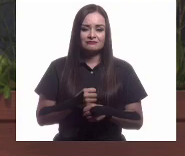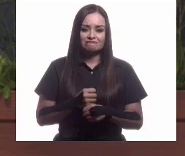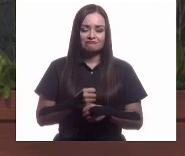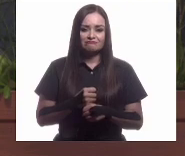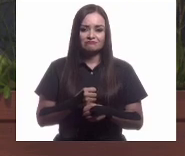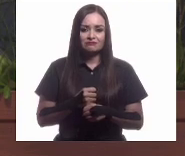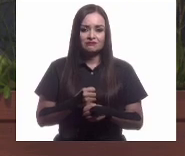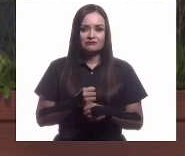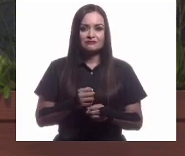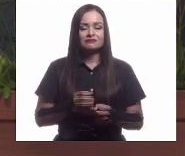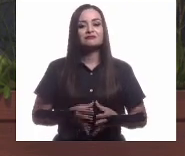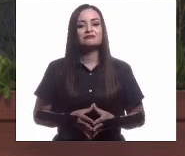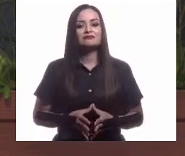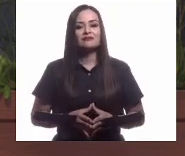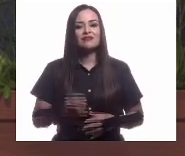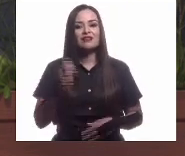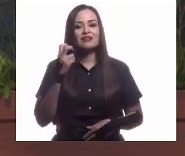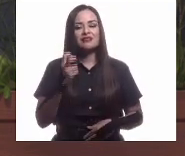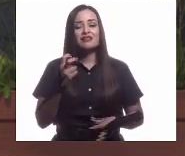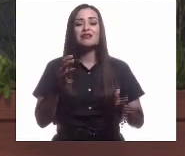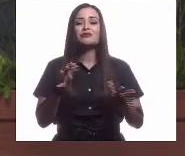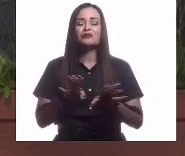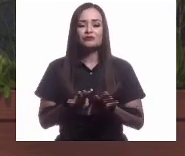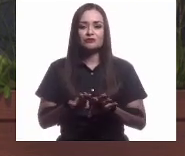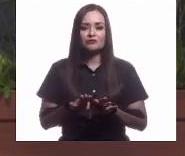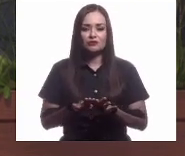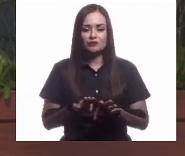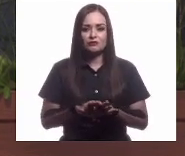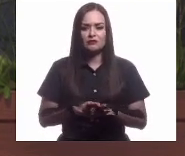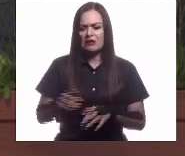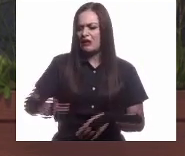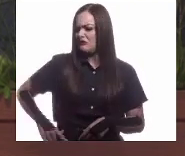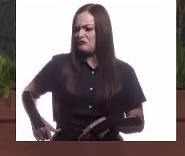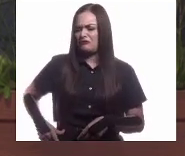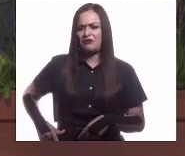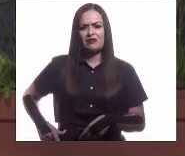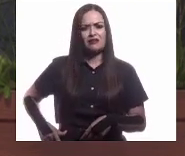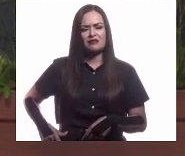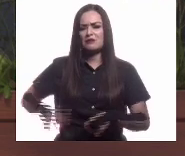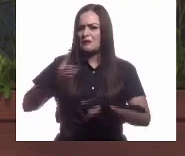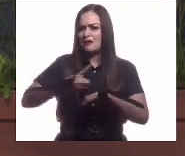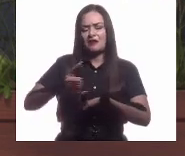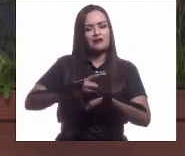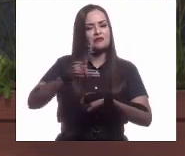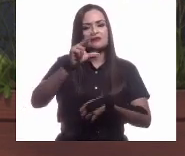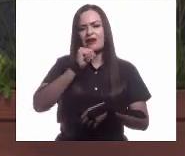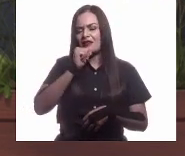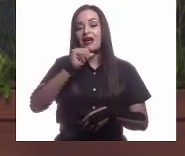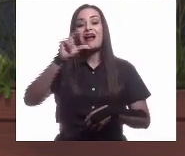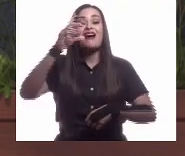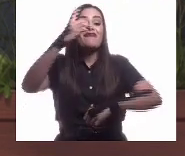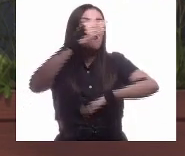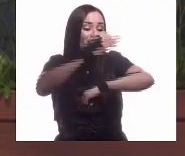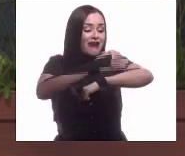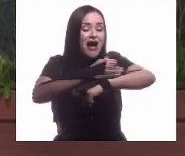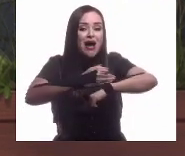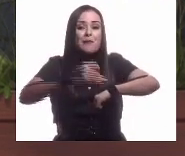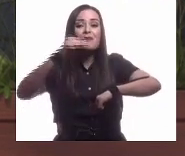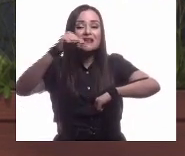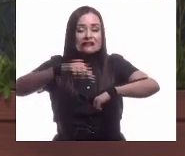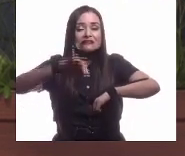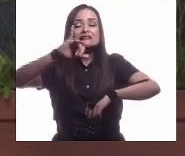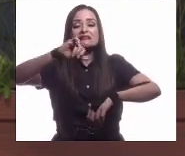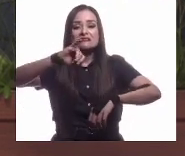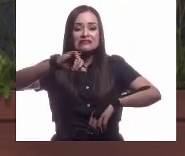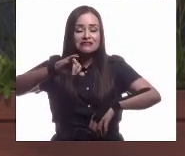se traslada a un impacto que afecta no al gobierno, afecta a nuestras familias, nos afecta a todos